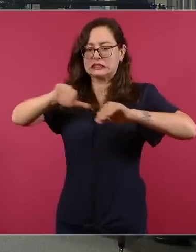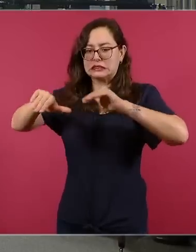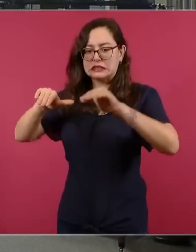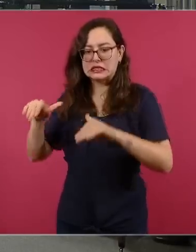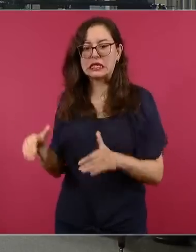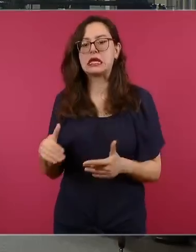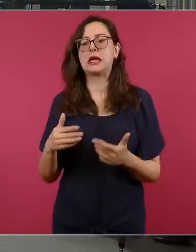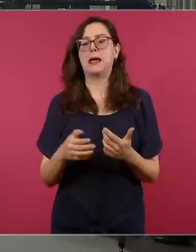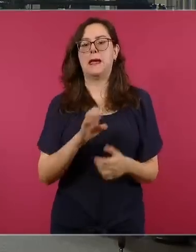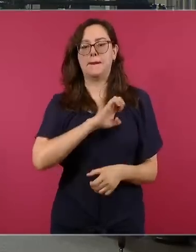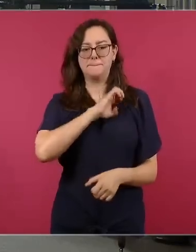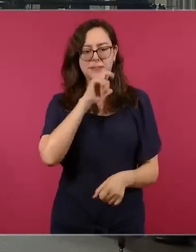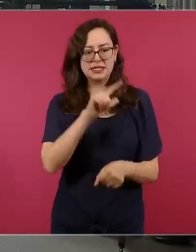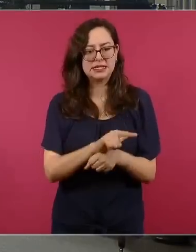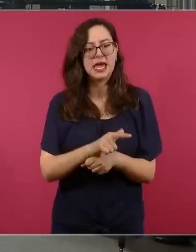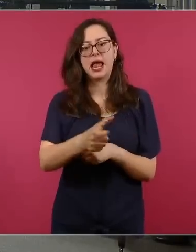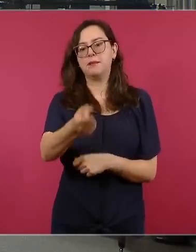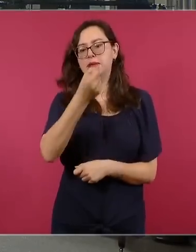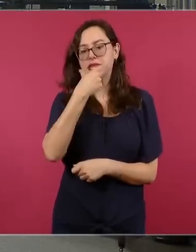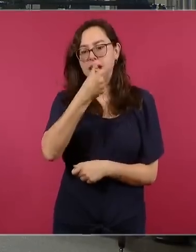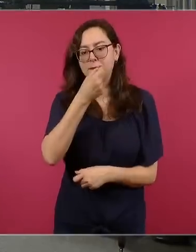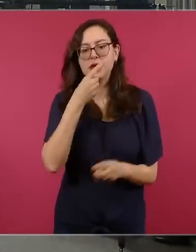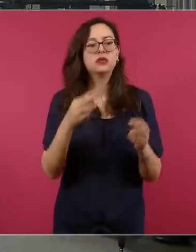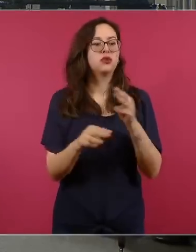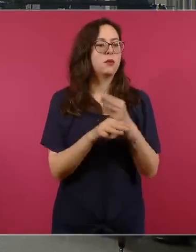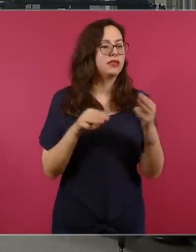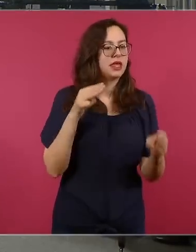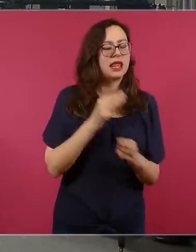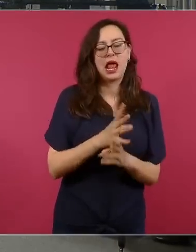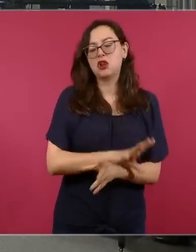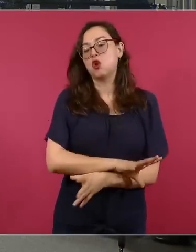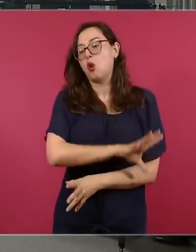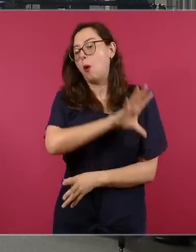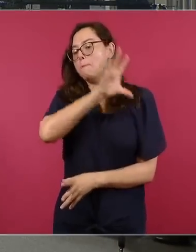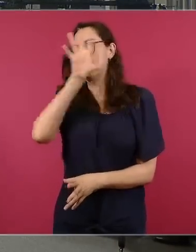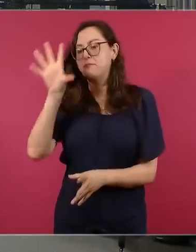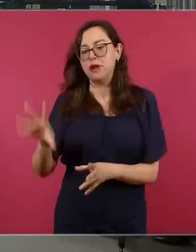medicamentos, todos los medicamentos,